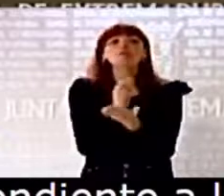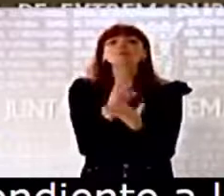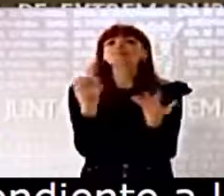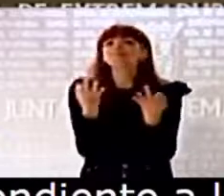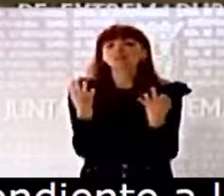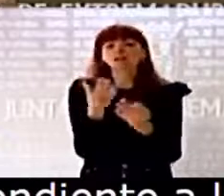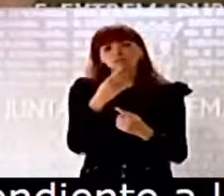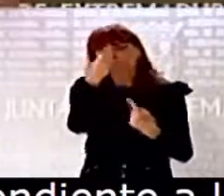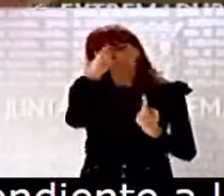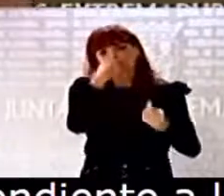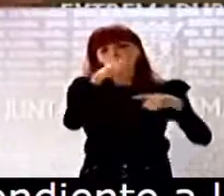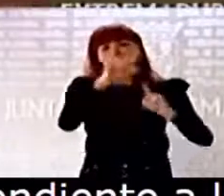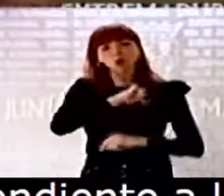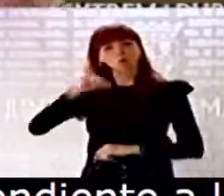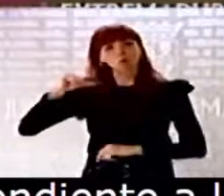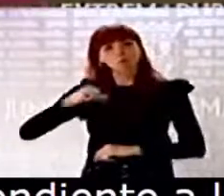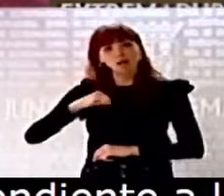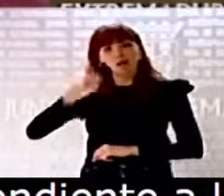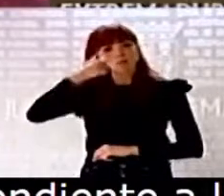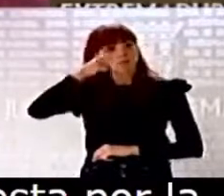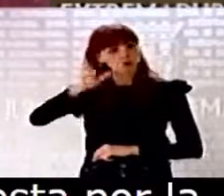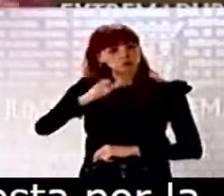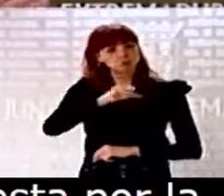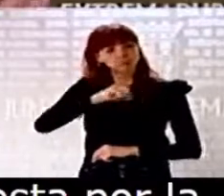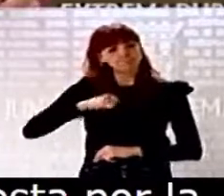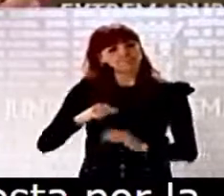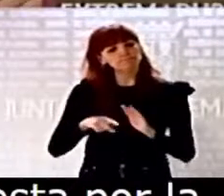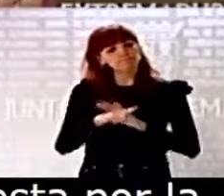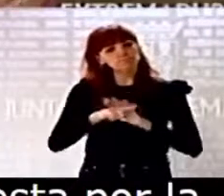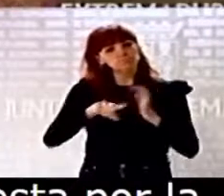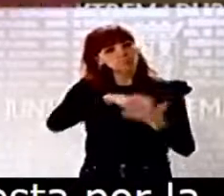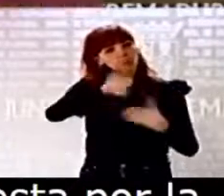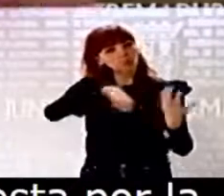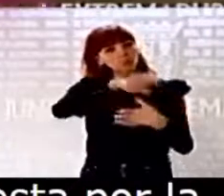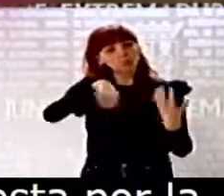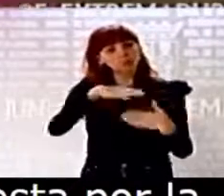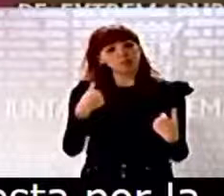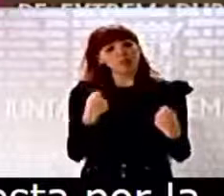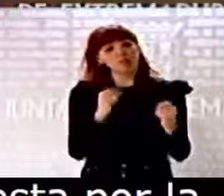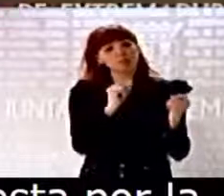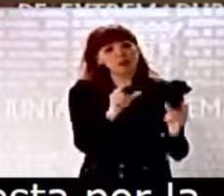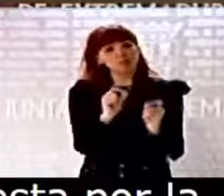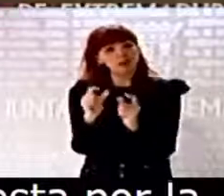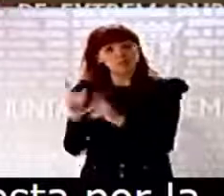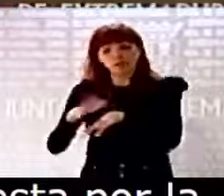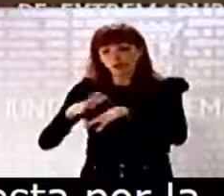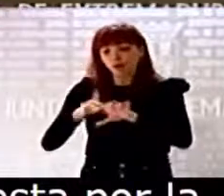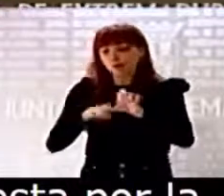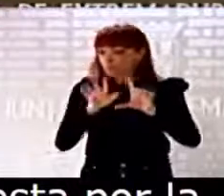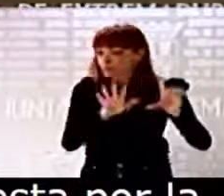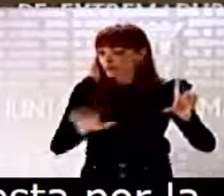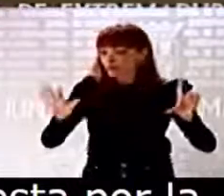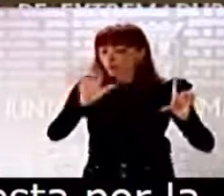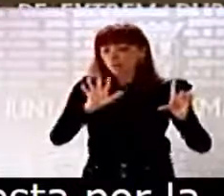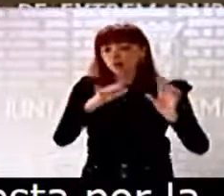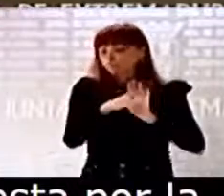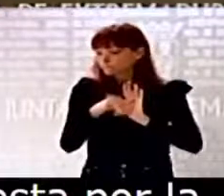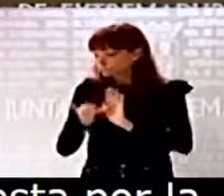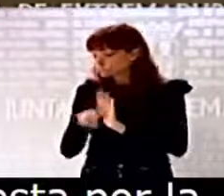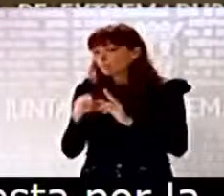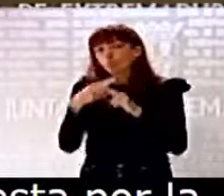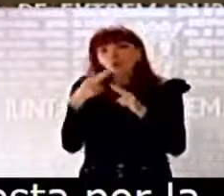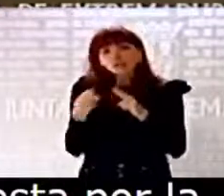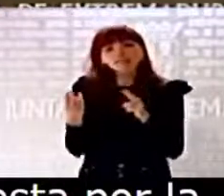y da los ingredientes y los mimbres necesarios para que en el propio territorio las políticas activas de empleo